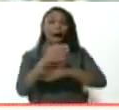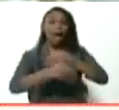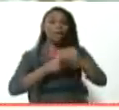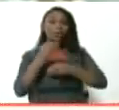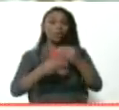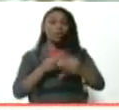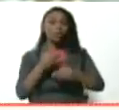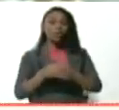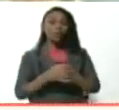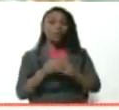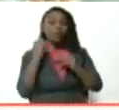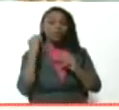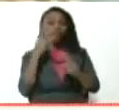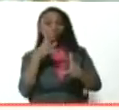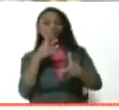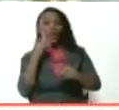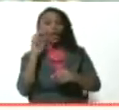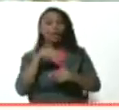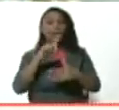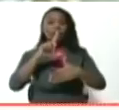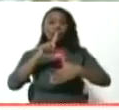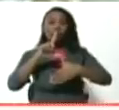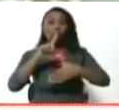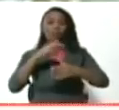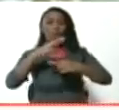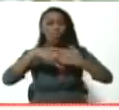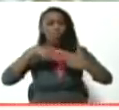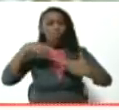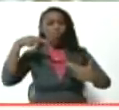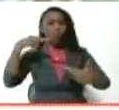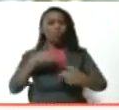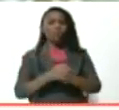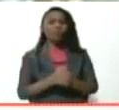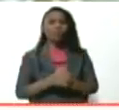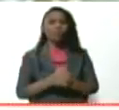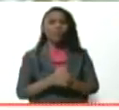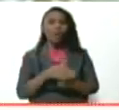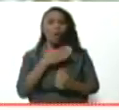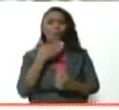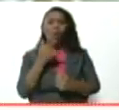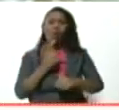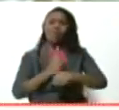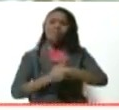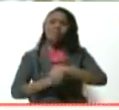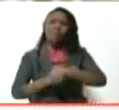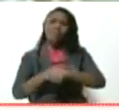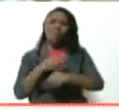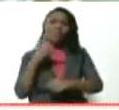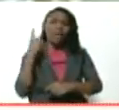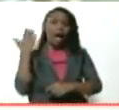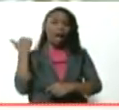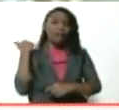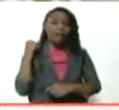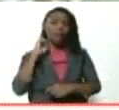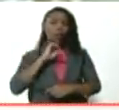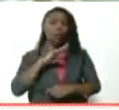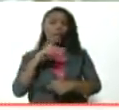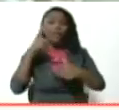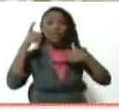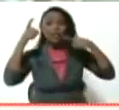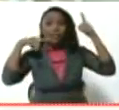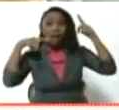y la Latinoamérica revolucionaria. En los mejores tiempos de la época del comandante